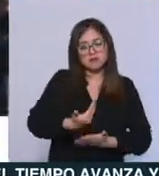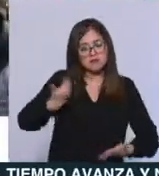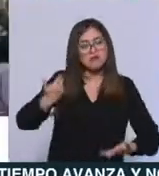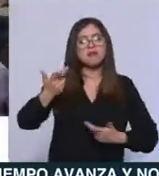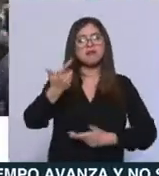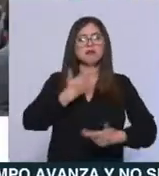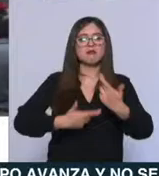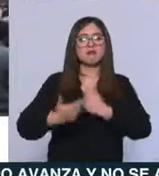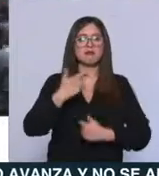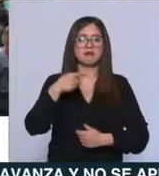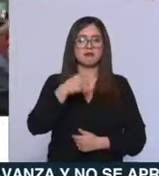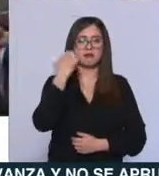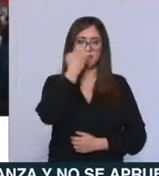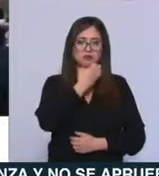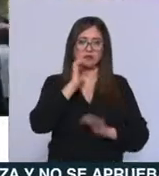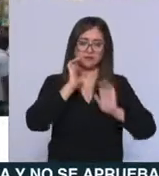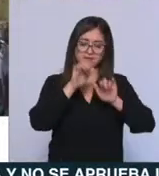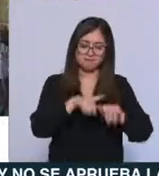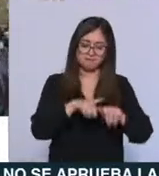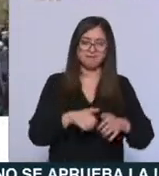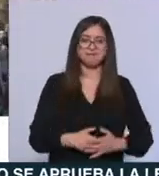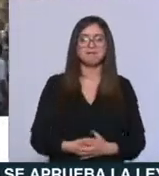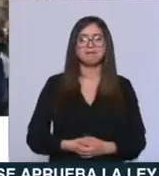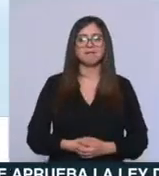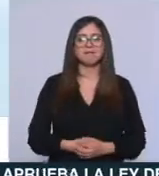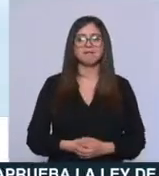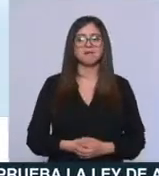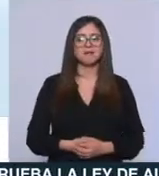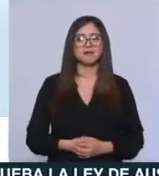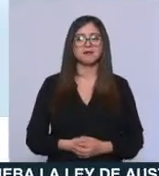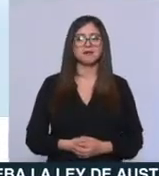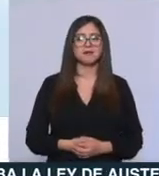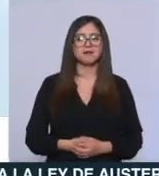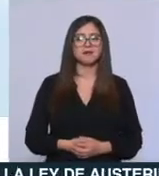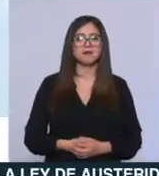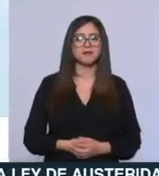regrese a clases. Con imágenes de Andrés Brito, Iraíz Morquecho, 21 Noticias.